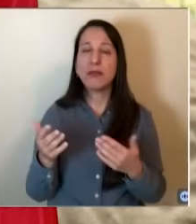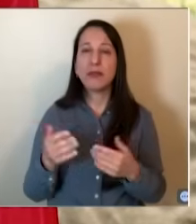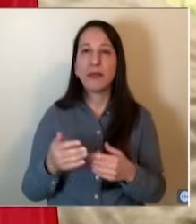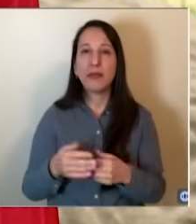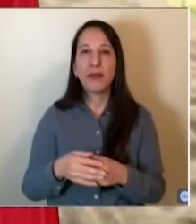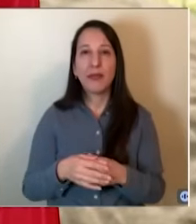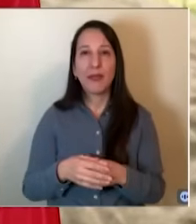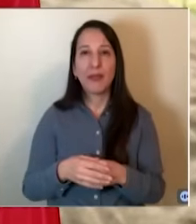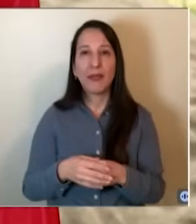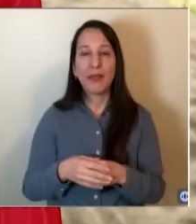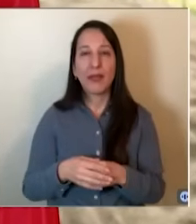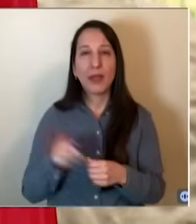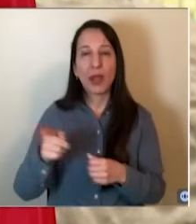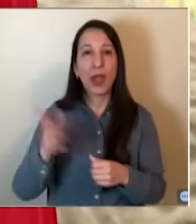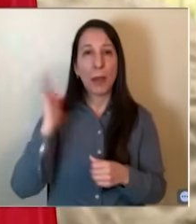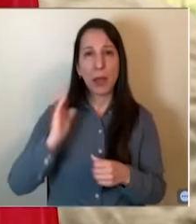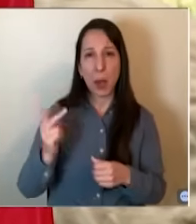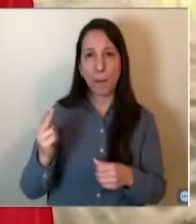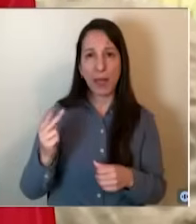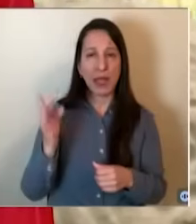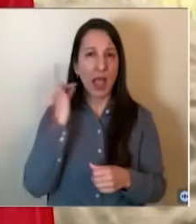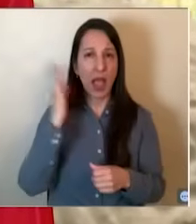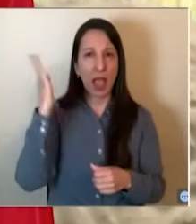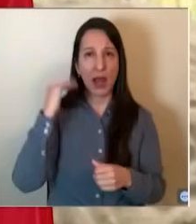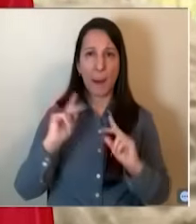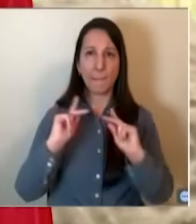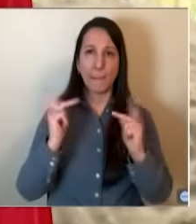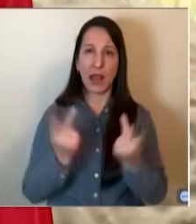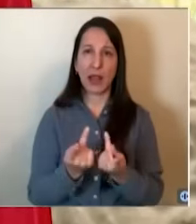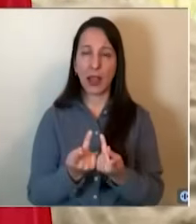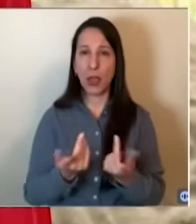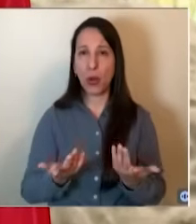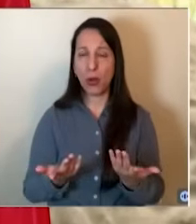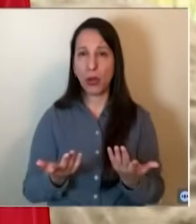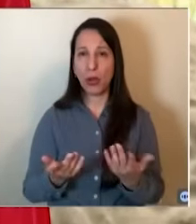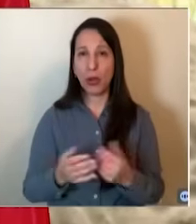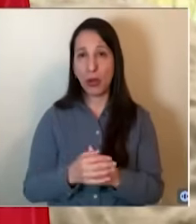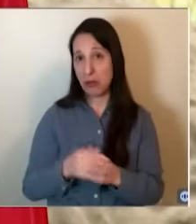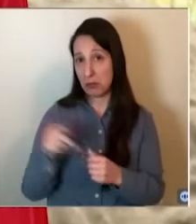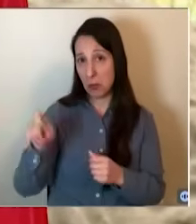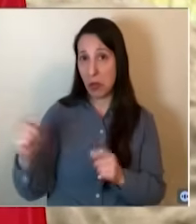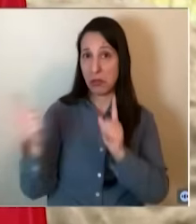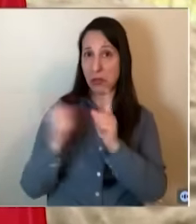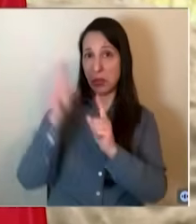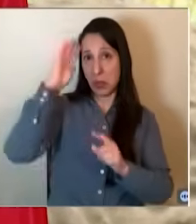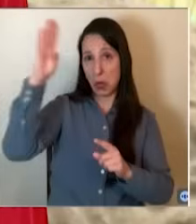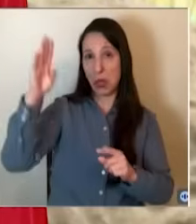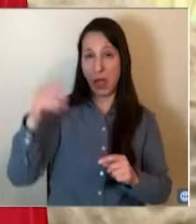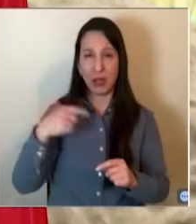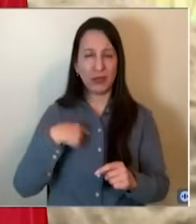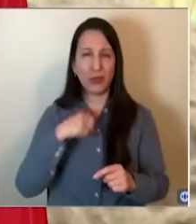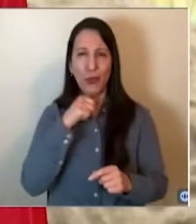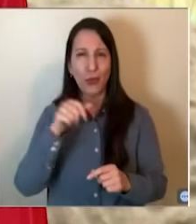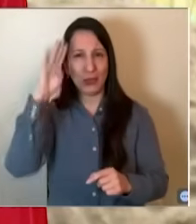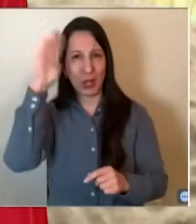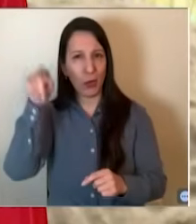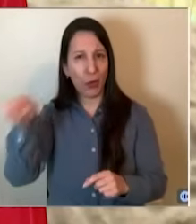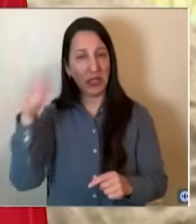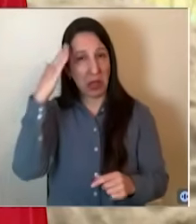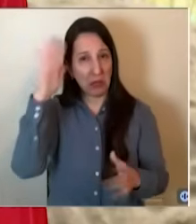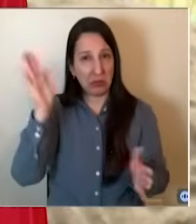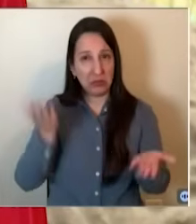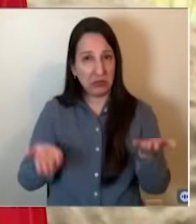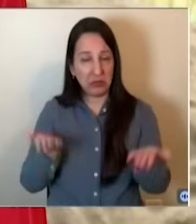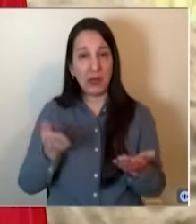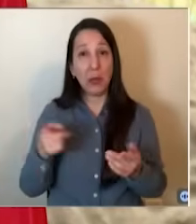fue compañera mía de partido. Ella podría venirme a saludar. Yo no sé si yo la saludaría de vuelta, pero bueno, que